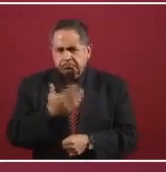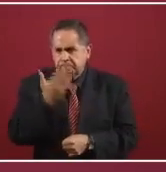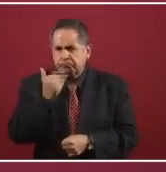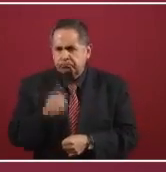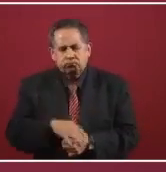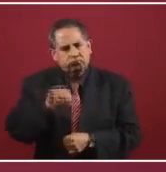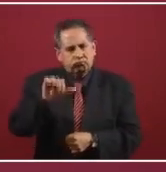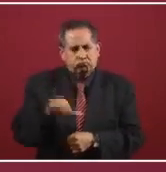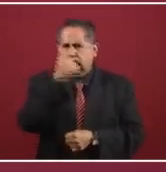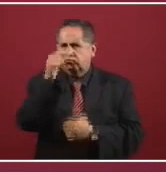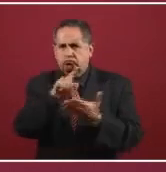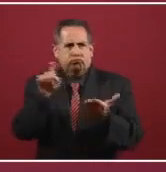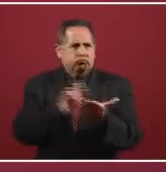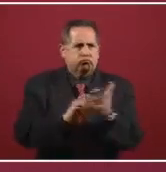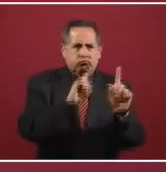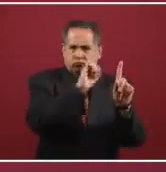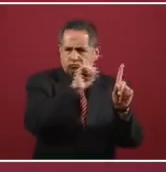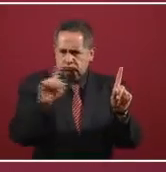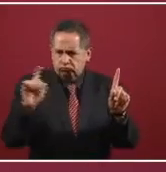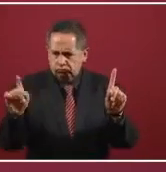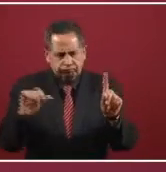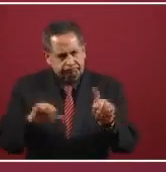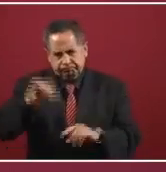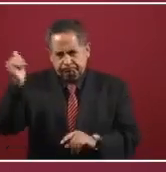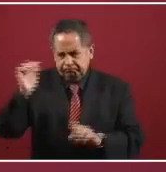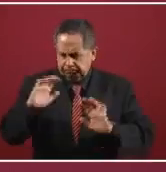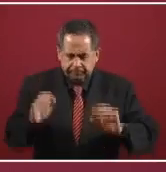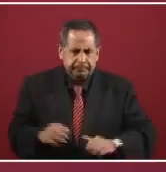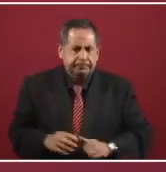son otros los puntos. Y